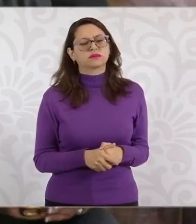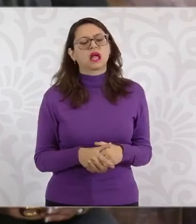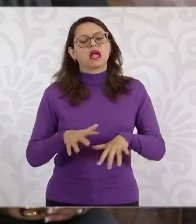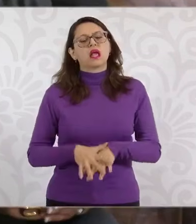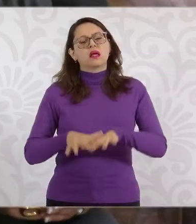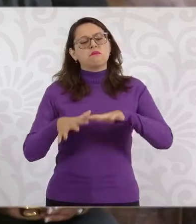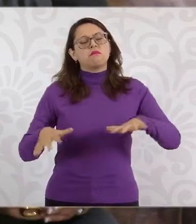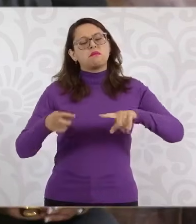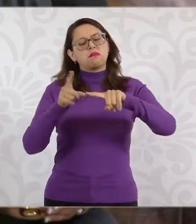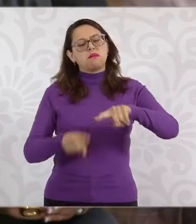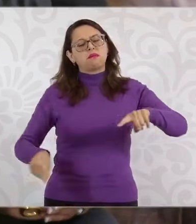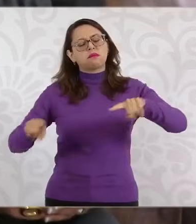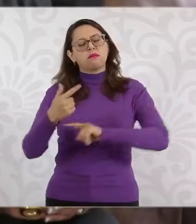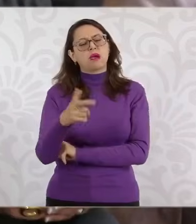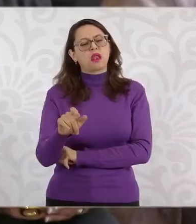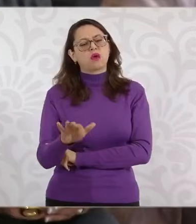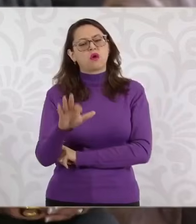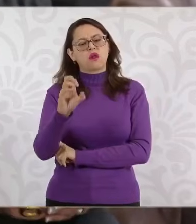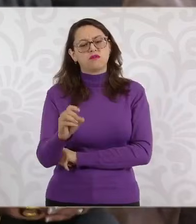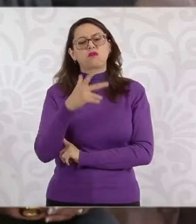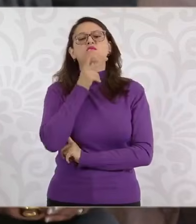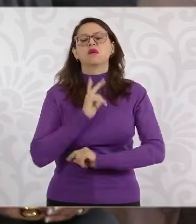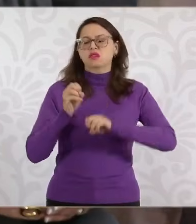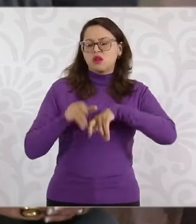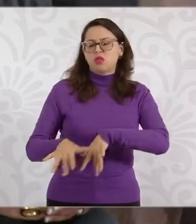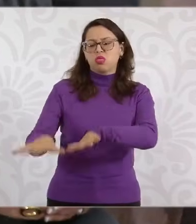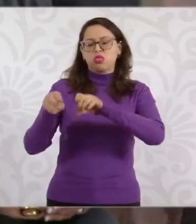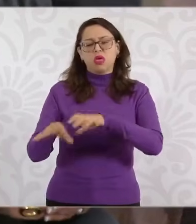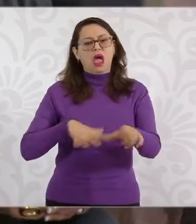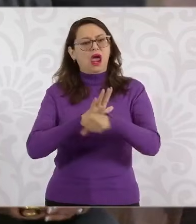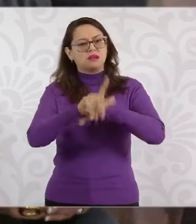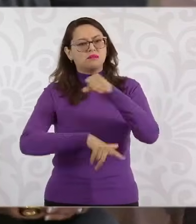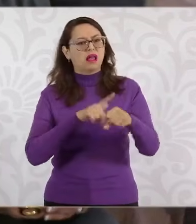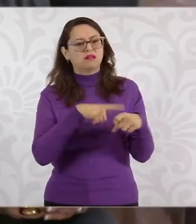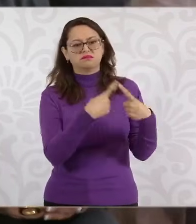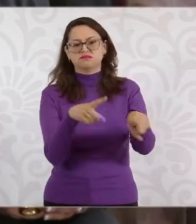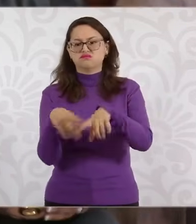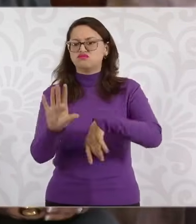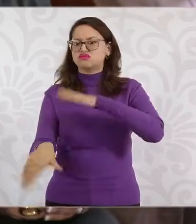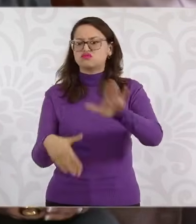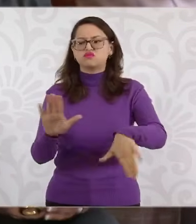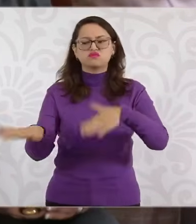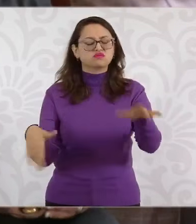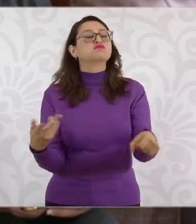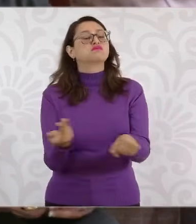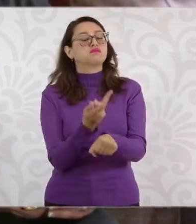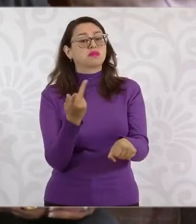el derrame que ya lleva varios días, semanas de hecho. ¿Qué información nueva tienen